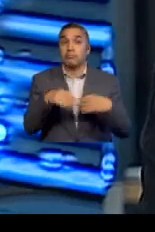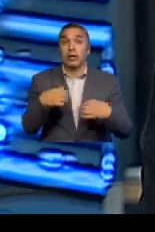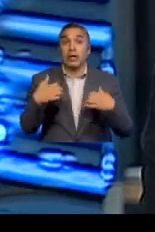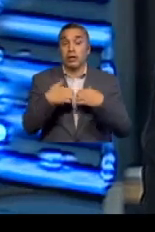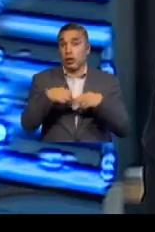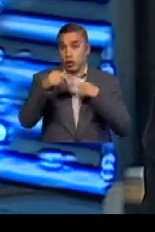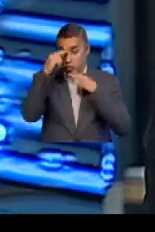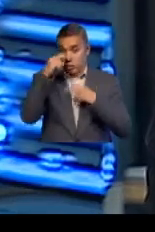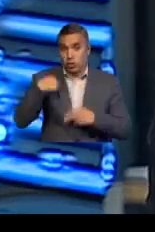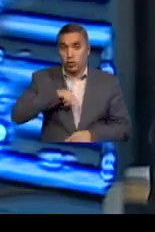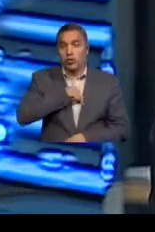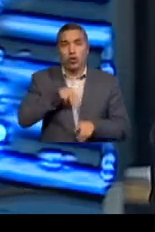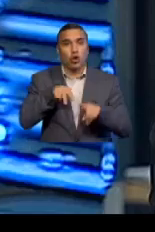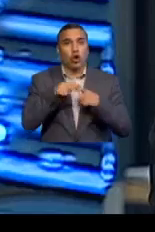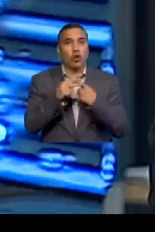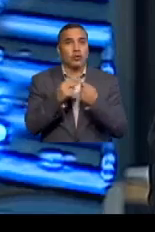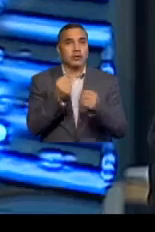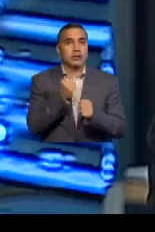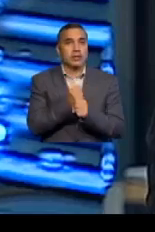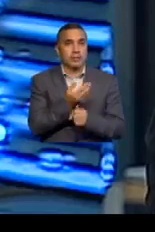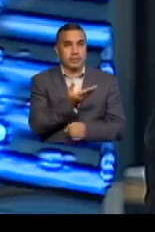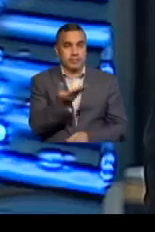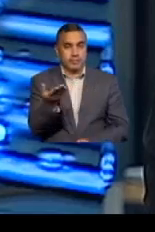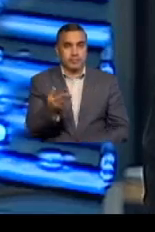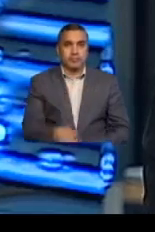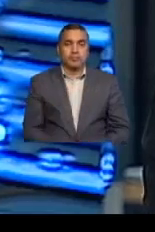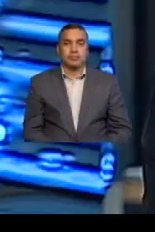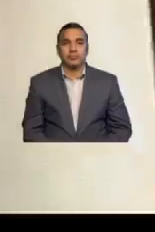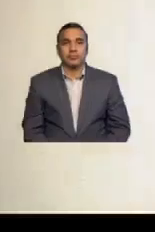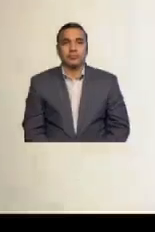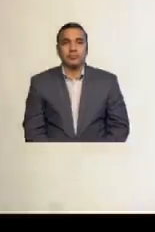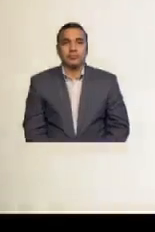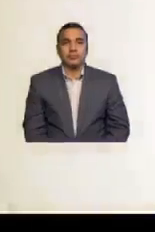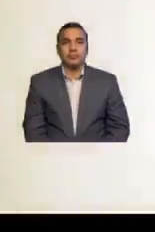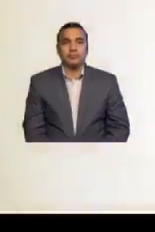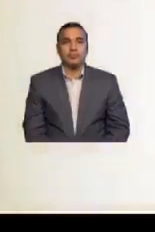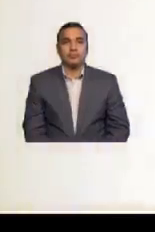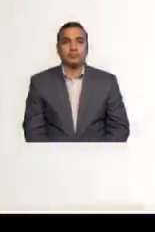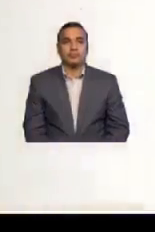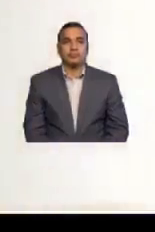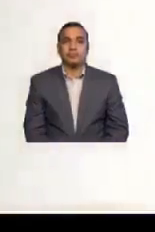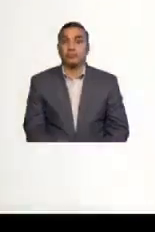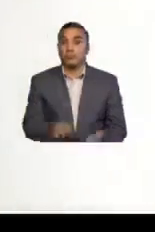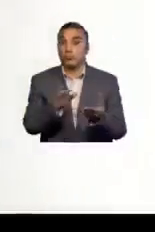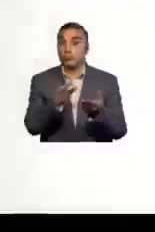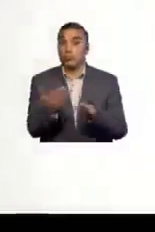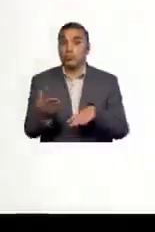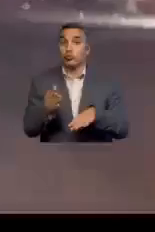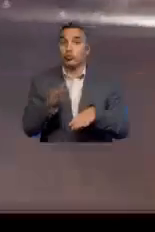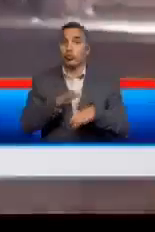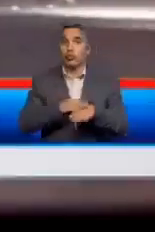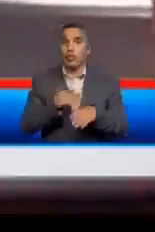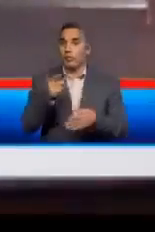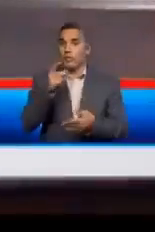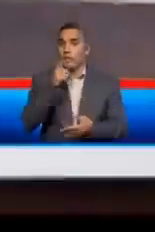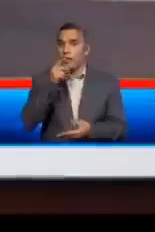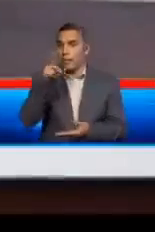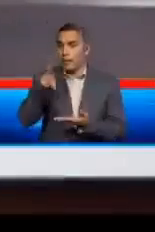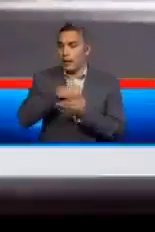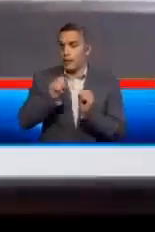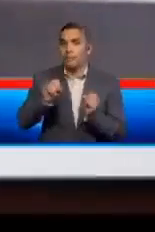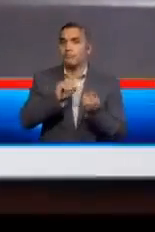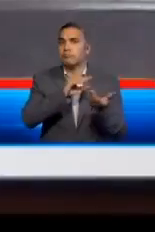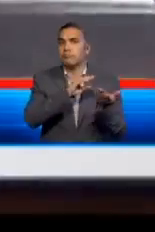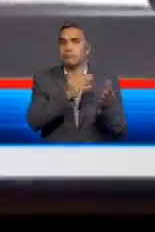equipo del noticiero desarrolla. Muertos por cobro de deudas, asesinatos